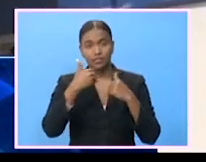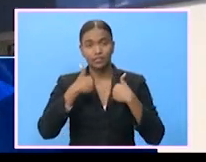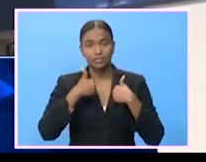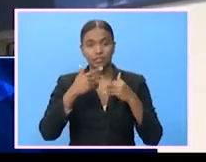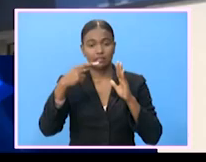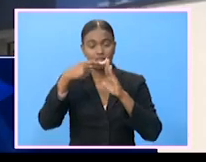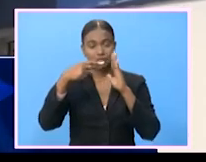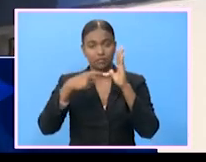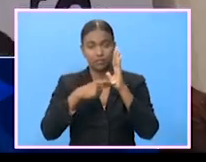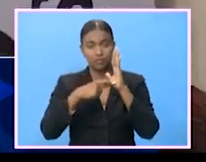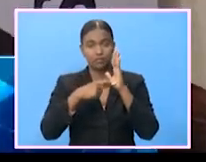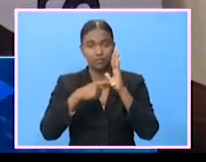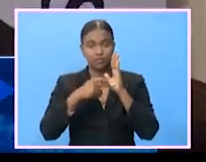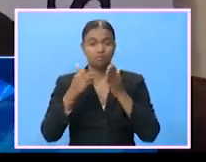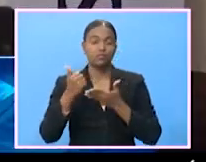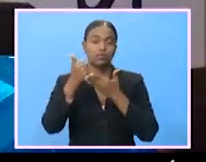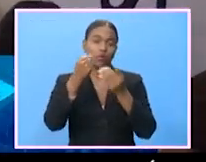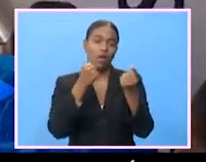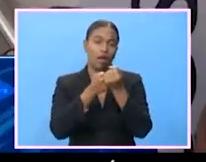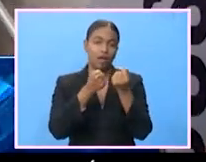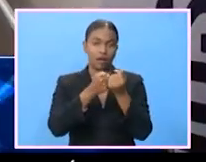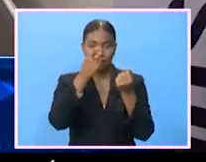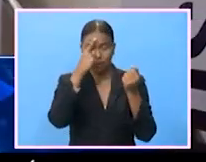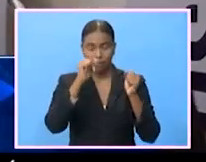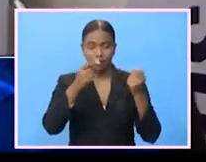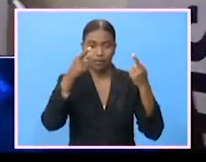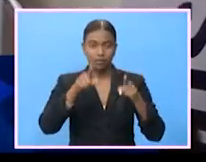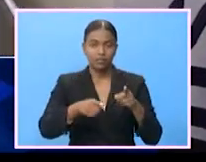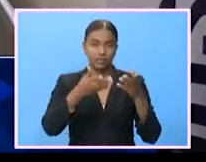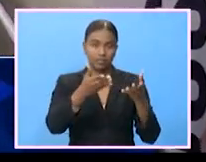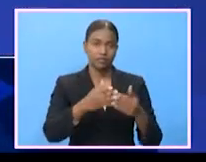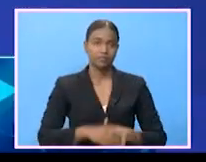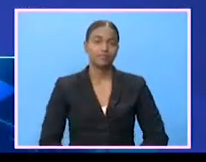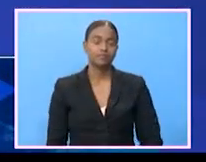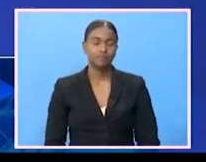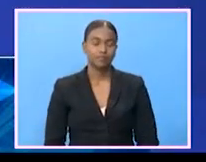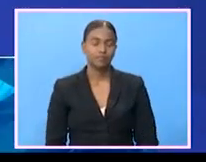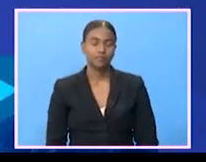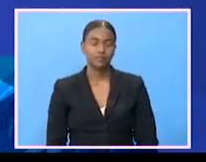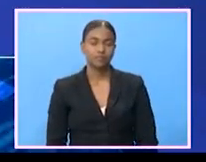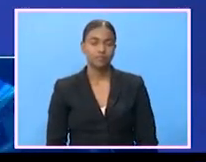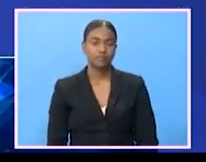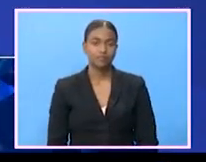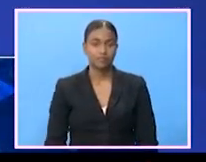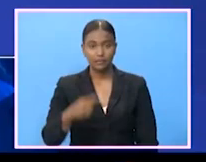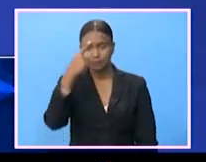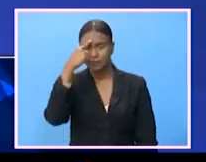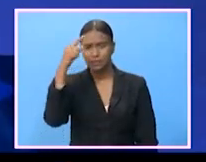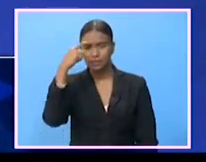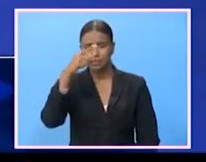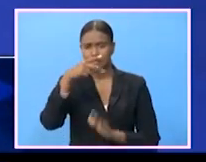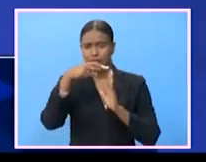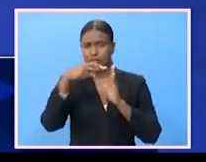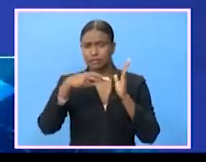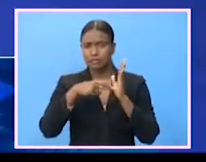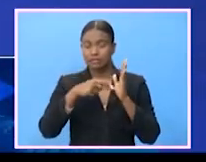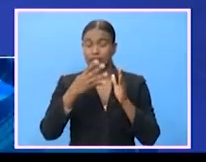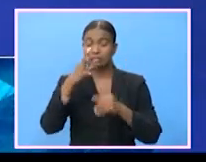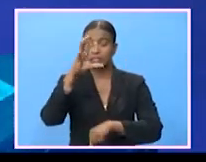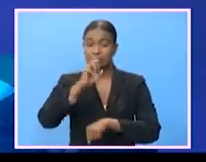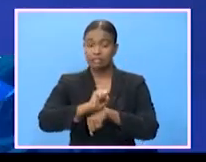un reglamento que lo faculta para revisar esos aparatos. ¿Para qué es este reglamento? Regularmente en el